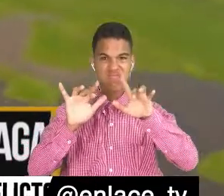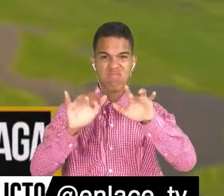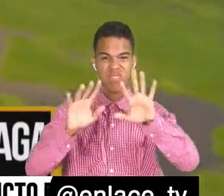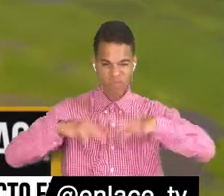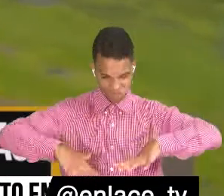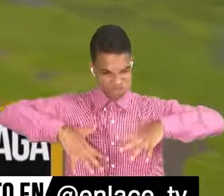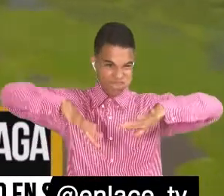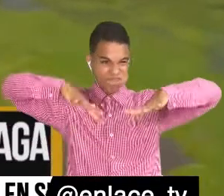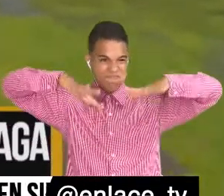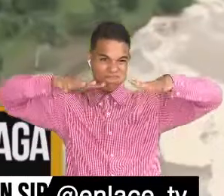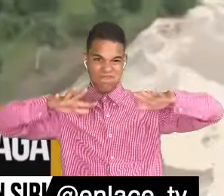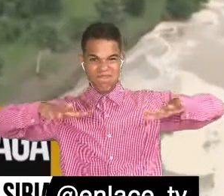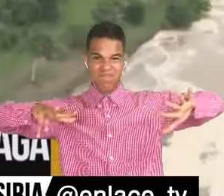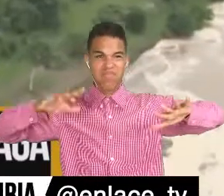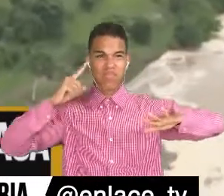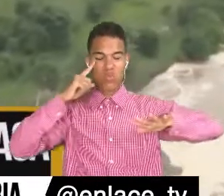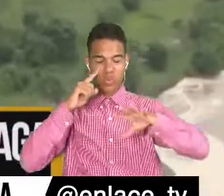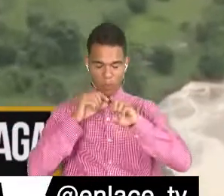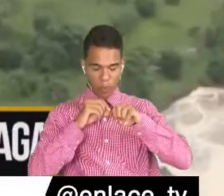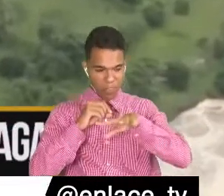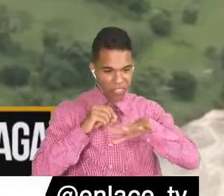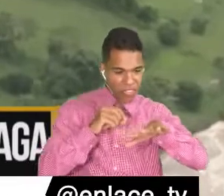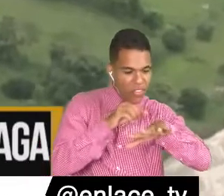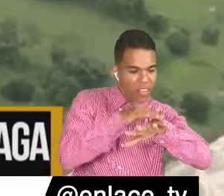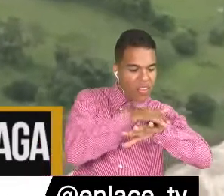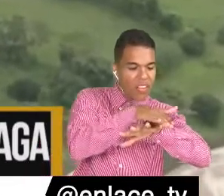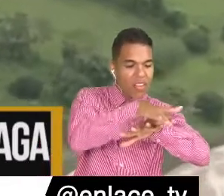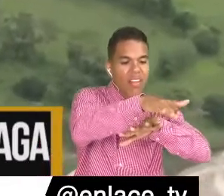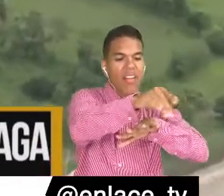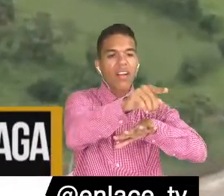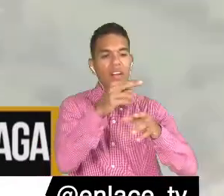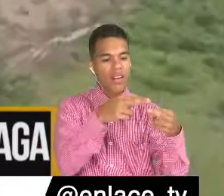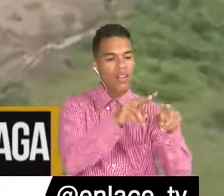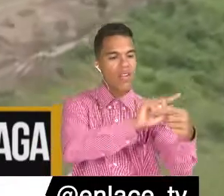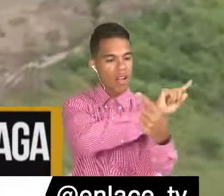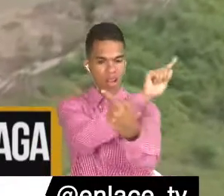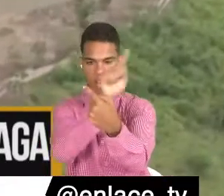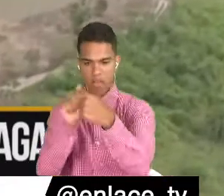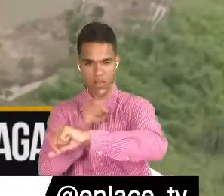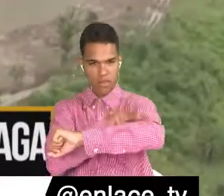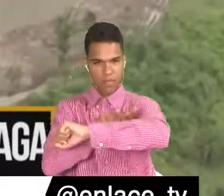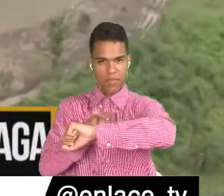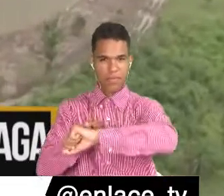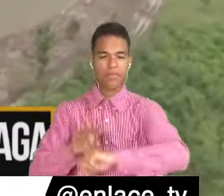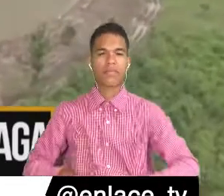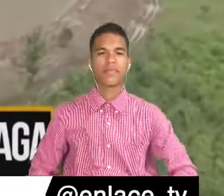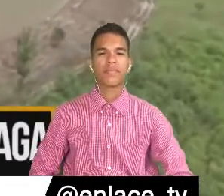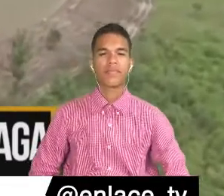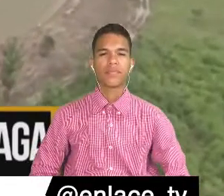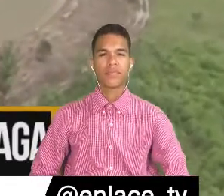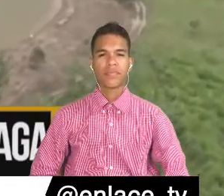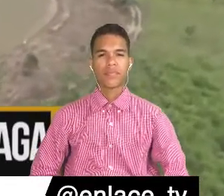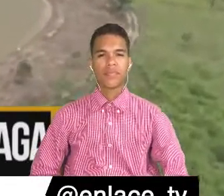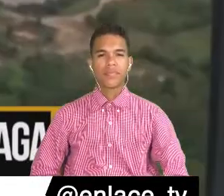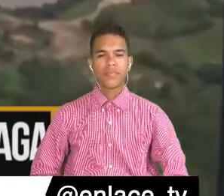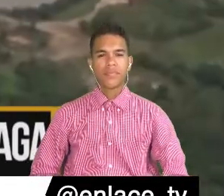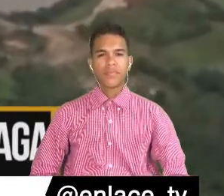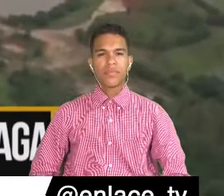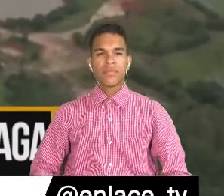el canal de conexión que llevará las aguas captadas desde el río hasta la Ciénaga del Llanito. Esta obra tiene como